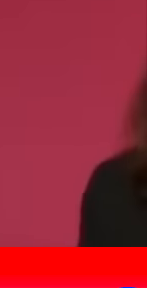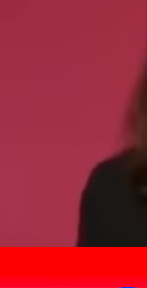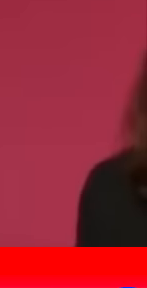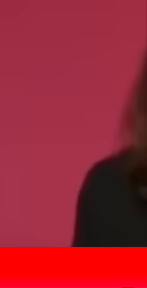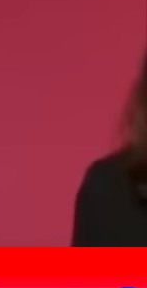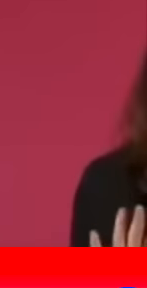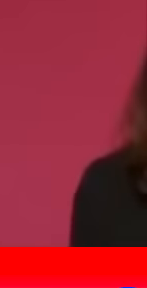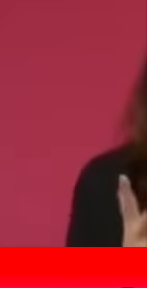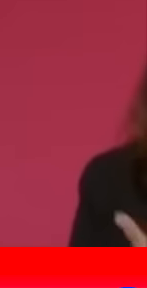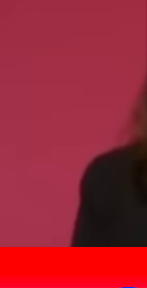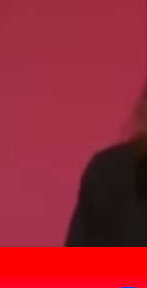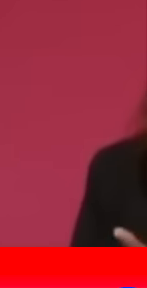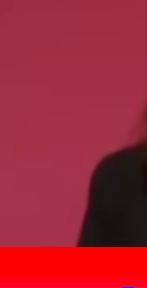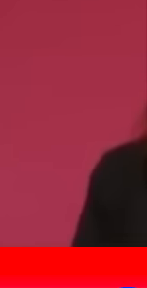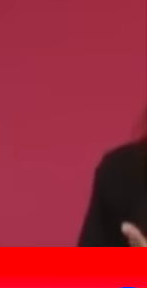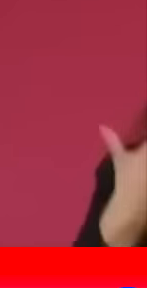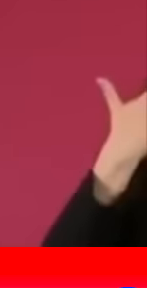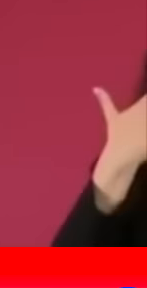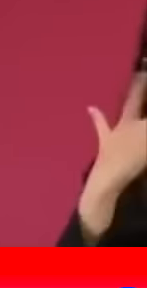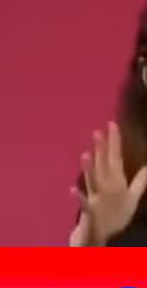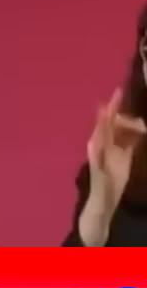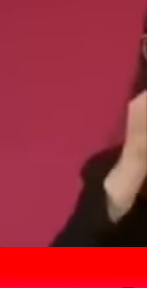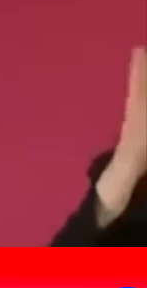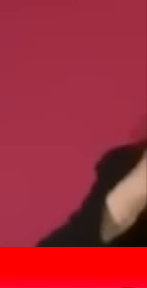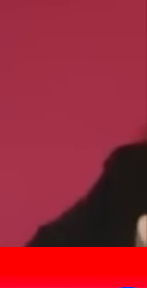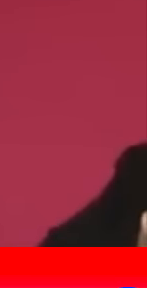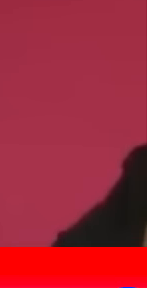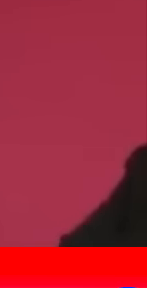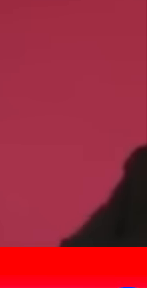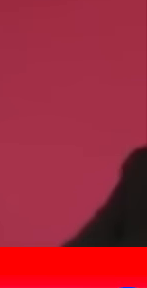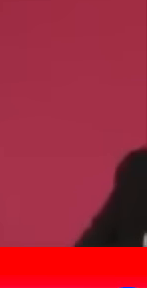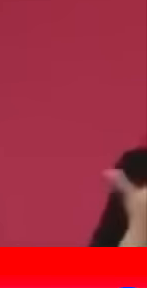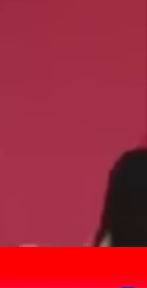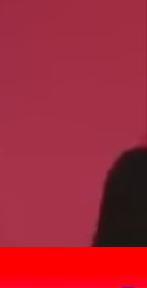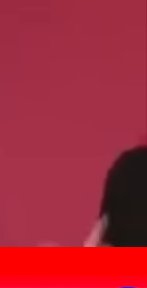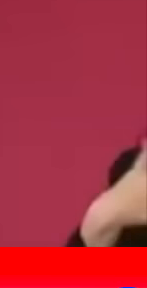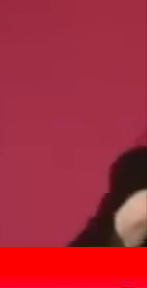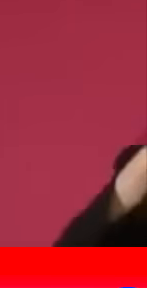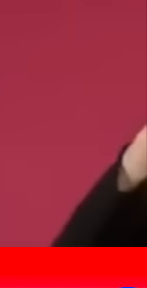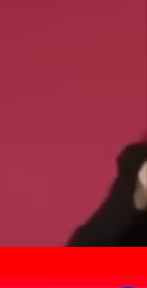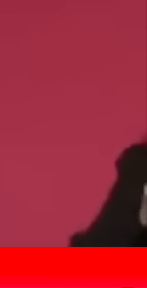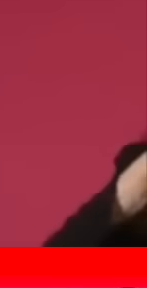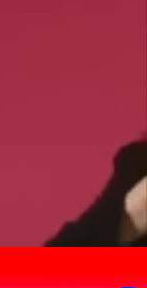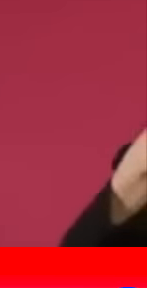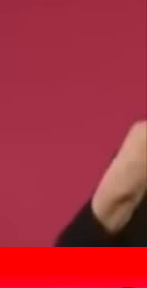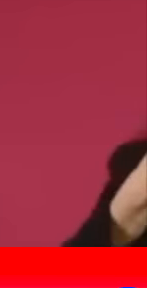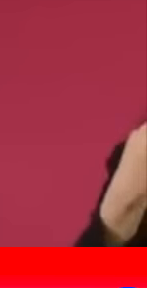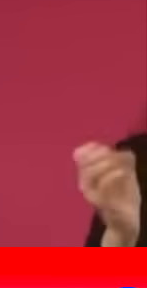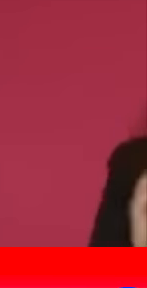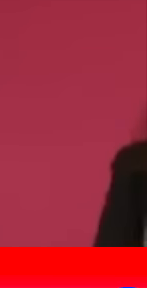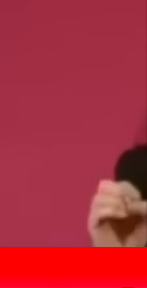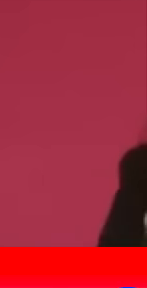Voy a esperar la notificación y aquí la vamos a leer para ver qué podemos decir y qué no podemos